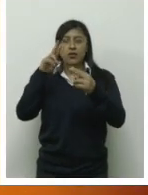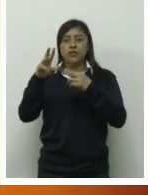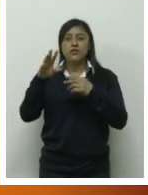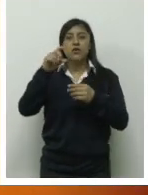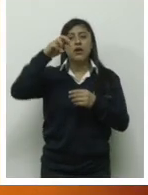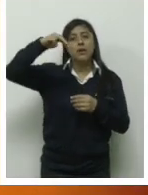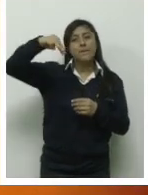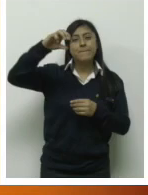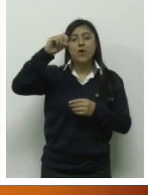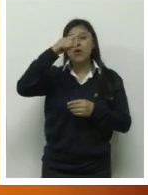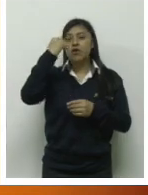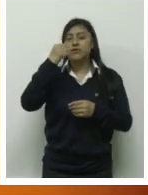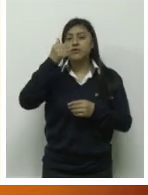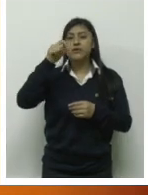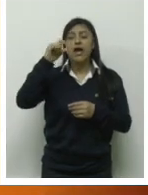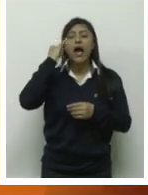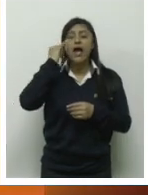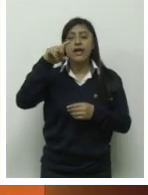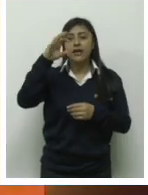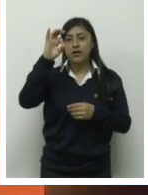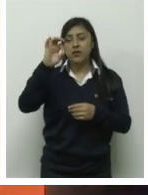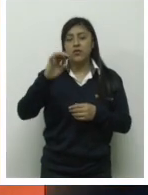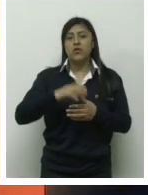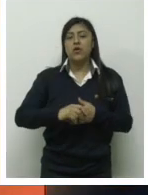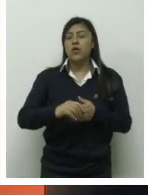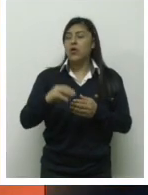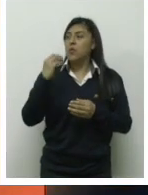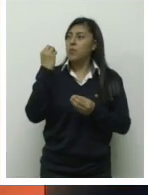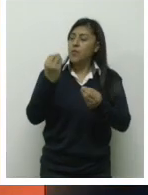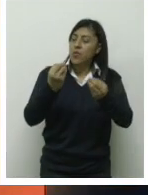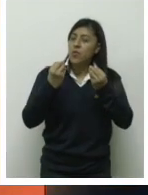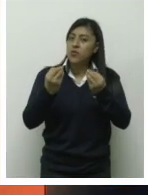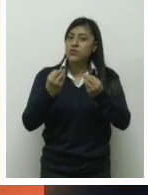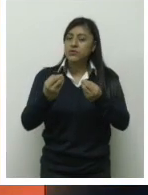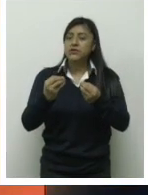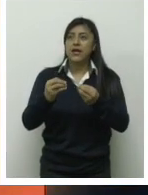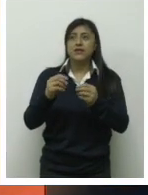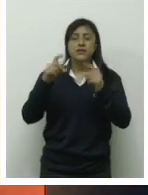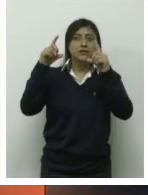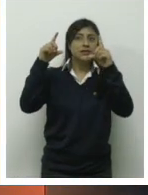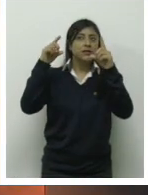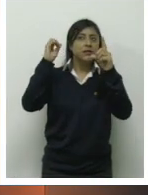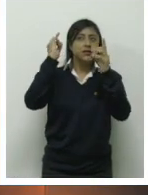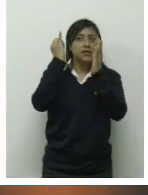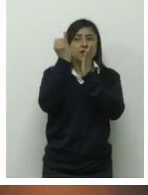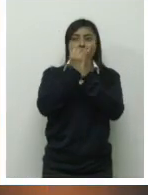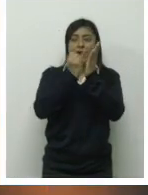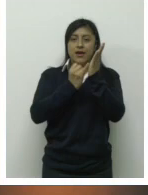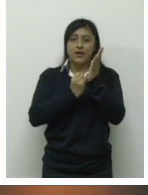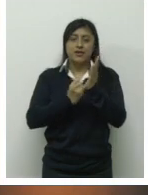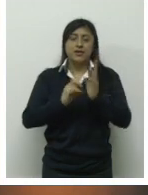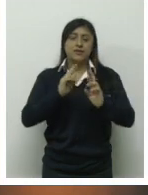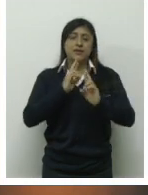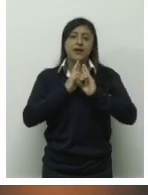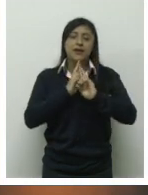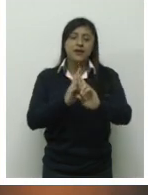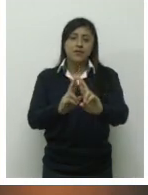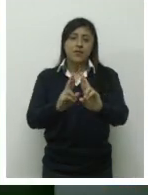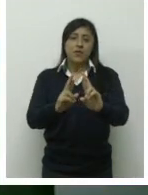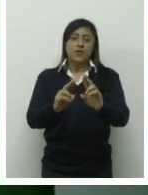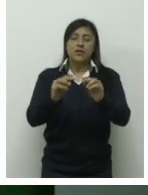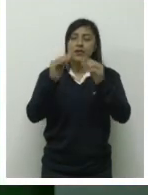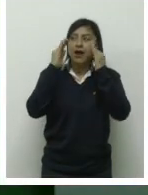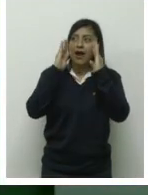allí exploró el mosaico veneciano y textil. Existe una serie de estampas con la que ilustró el Popol Vuh. Cada